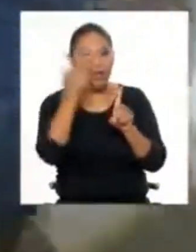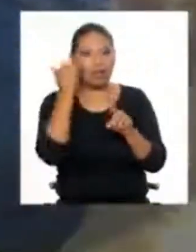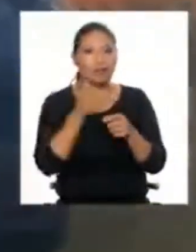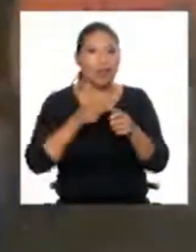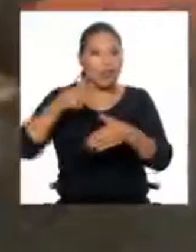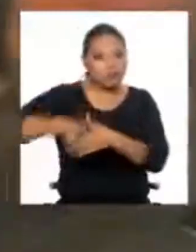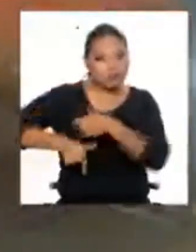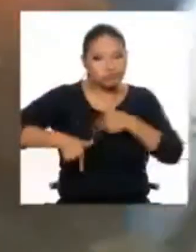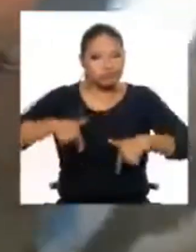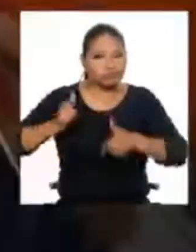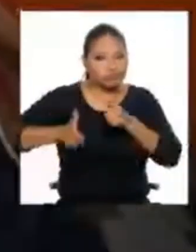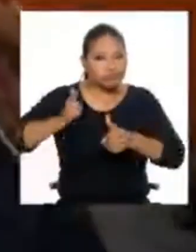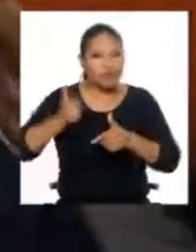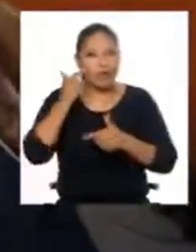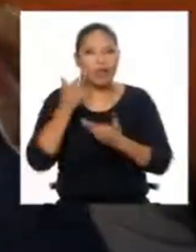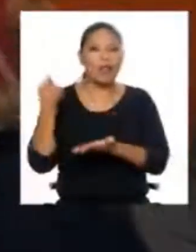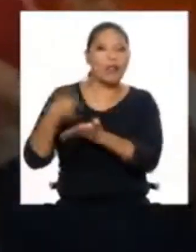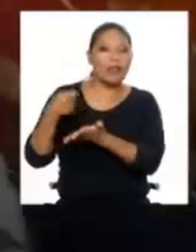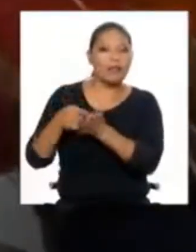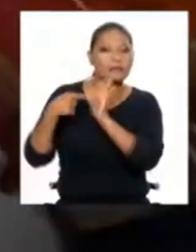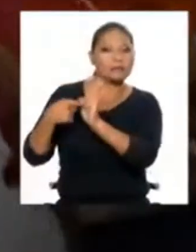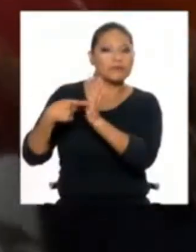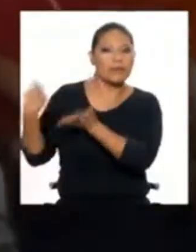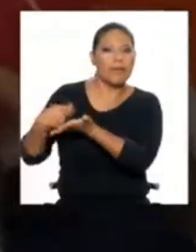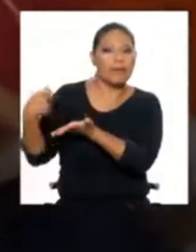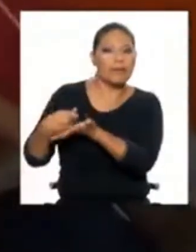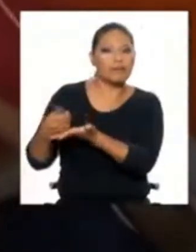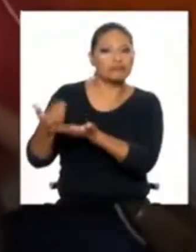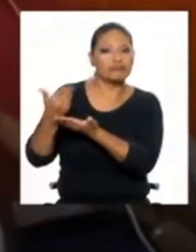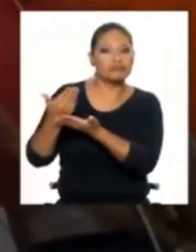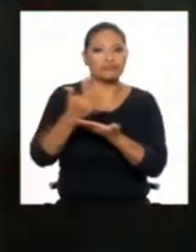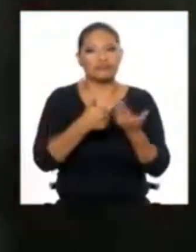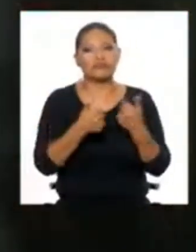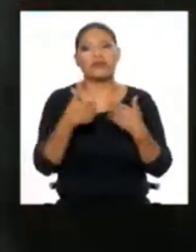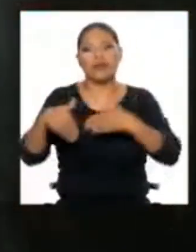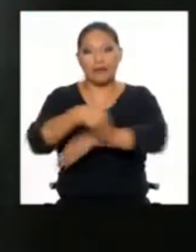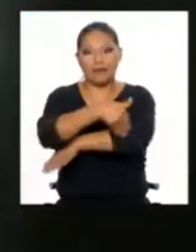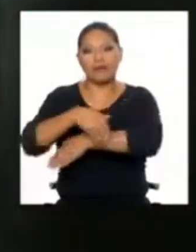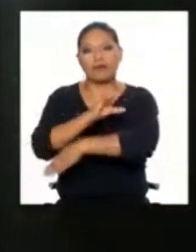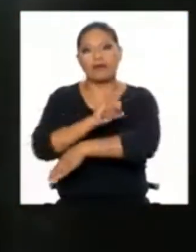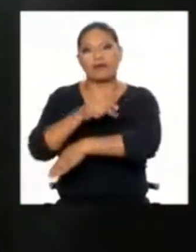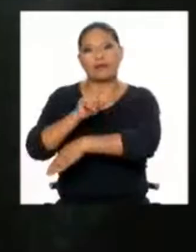que usaban para exigir pagos a comerciantes de Caquetá.